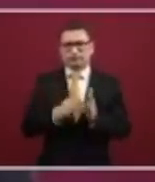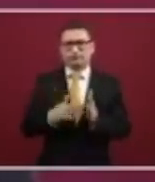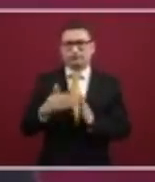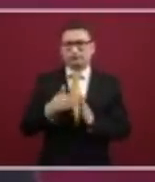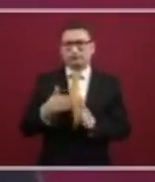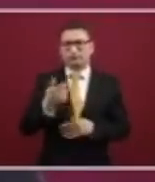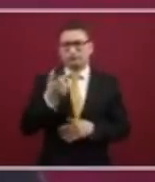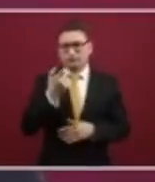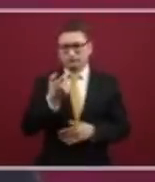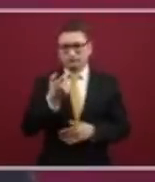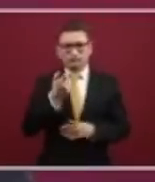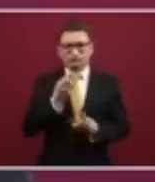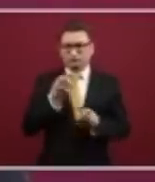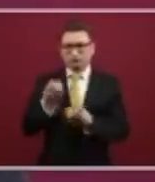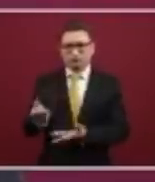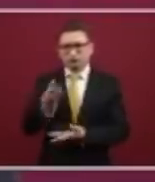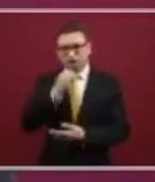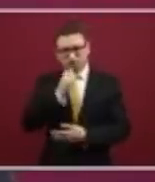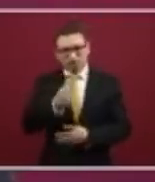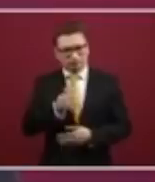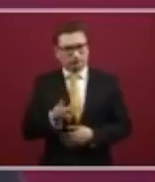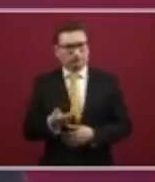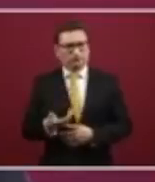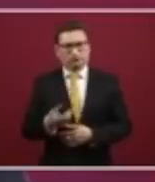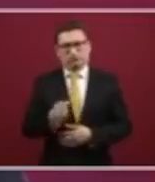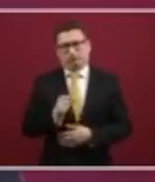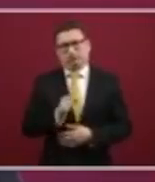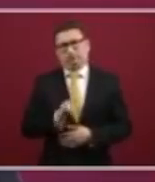6,000 millones de pesos. Pues sí.